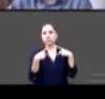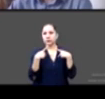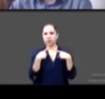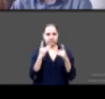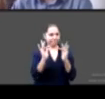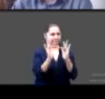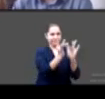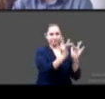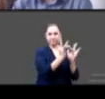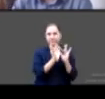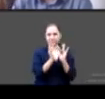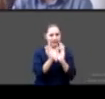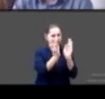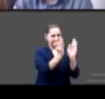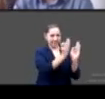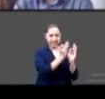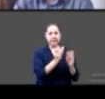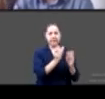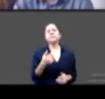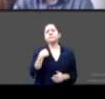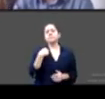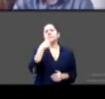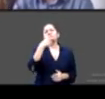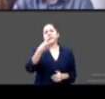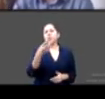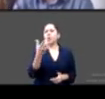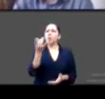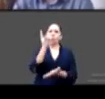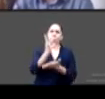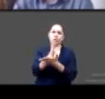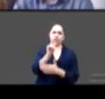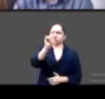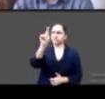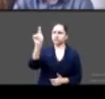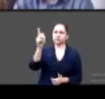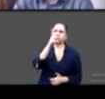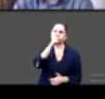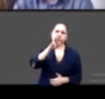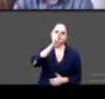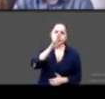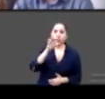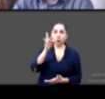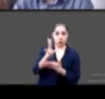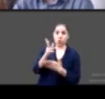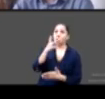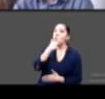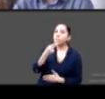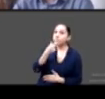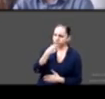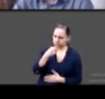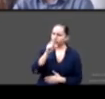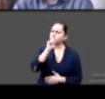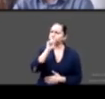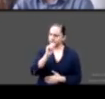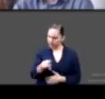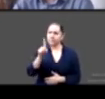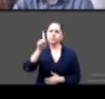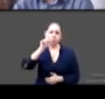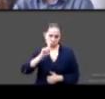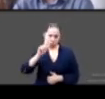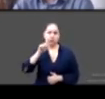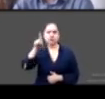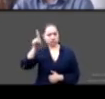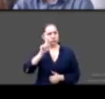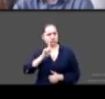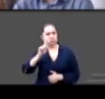esto cuando me refiero únicamente a padres, estoy hablando ambos sexos, porque hay tanto agresoras mujeres como agresoras hombres, aunque los indicadores